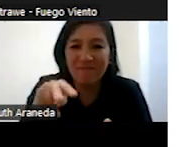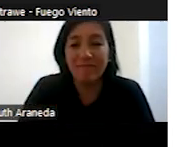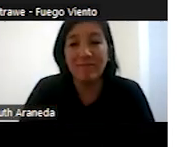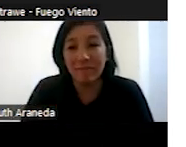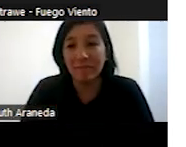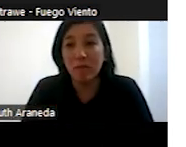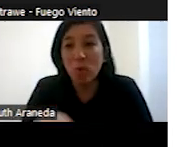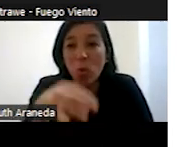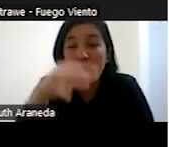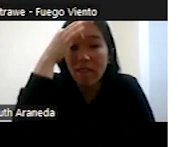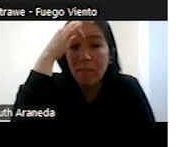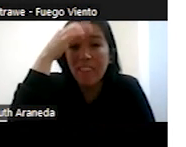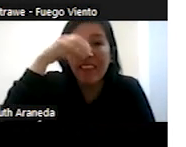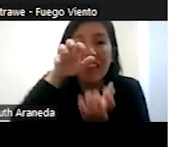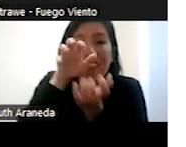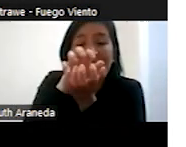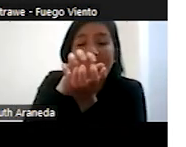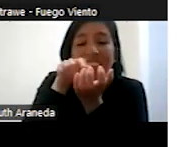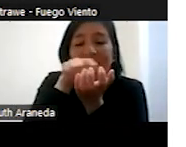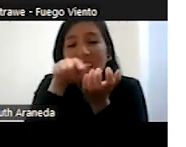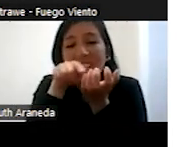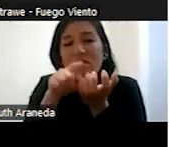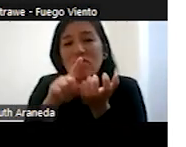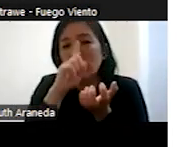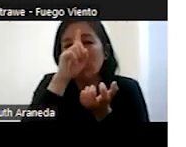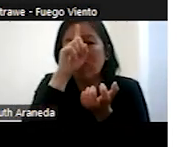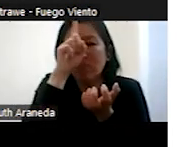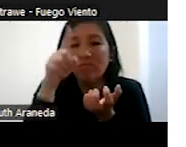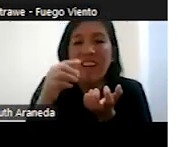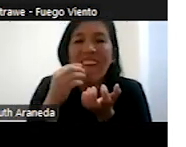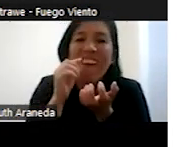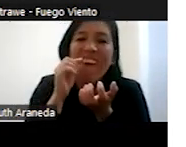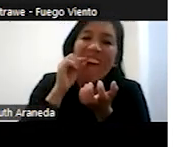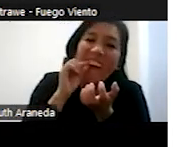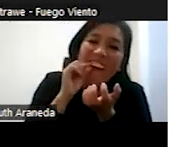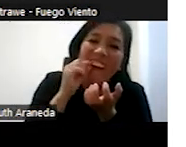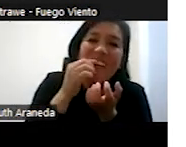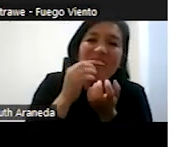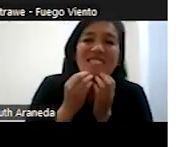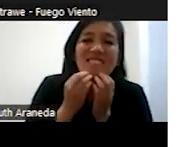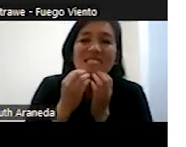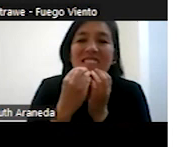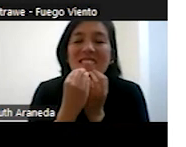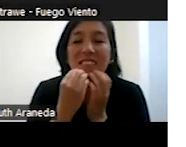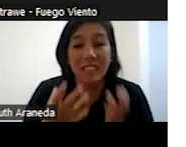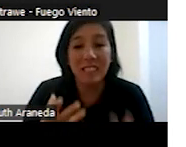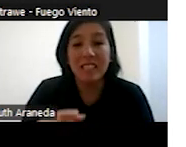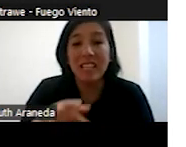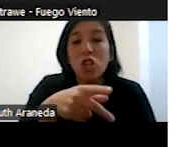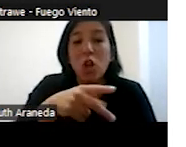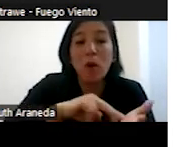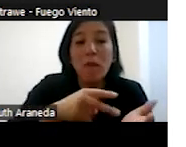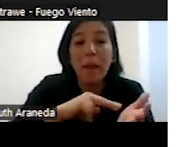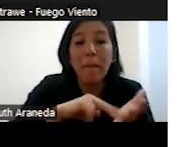Algunas enfermedades dentales, creo que lo más común son los abscesos dentales y la enfermedad periodontal. Estos abscesos